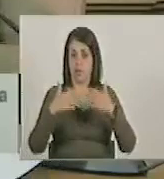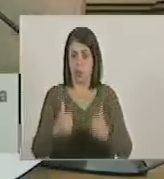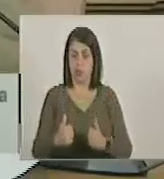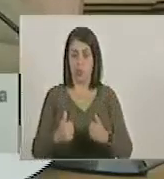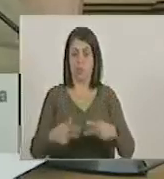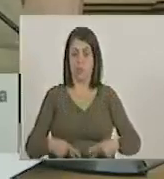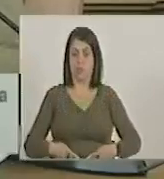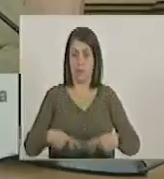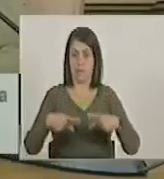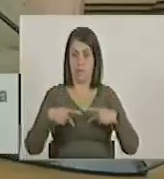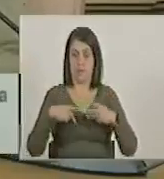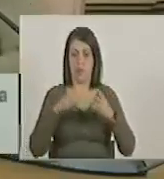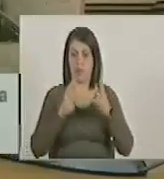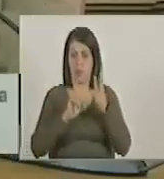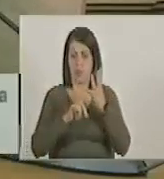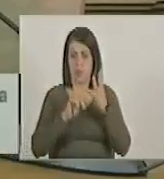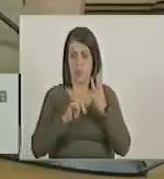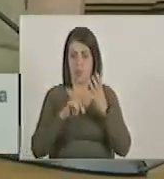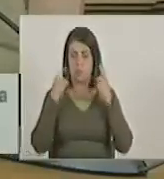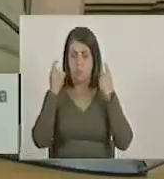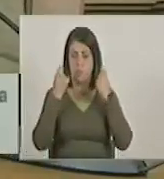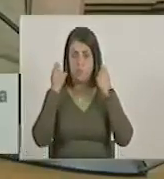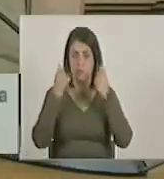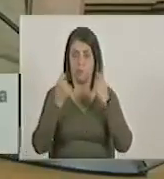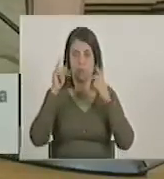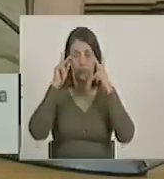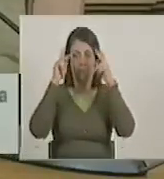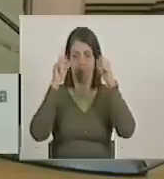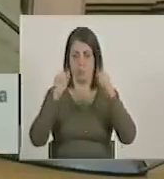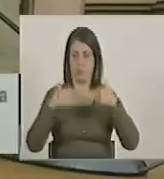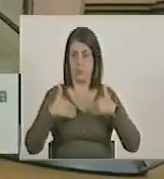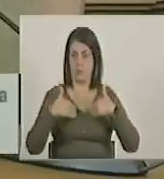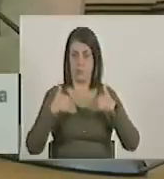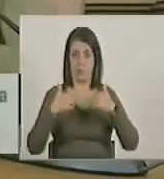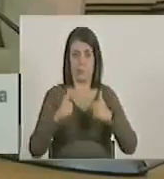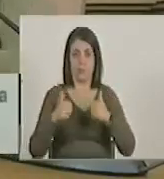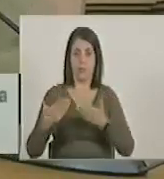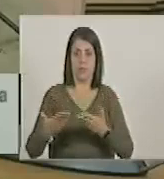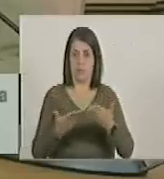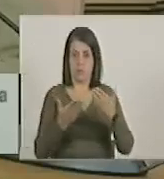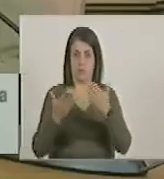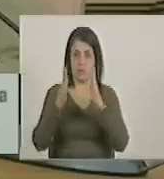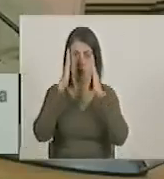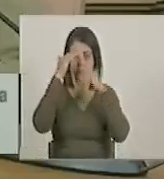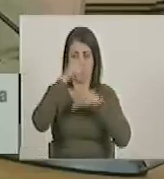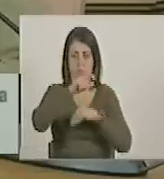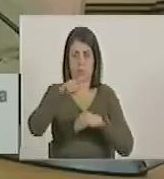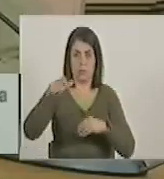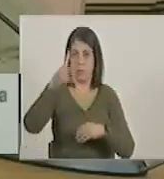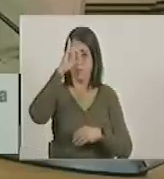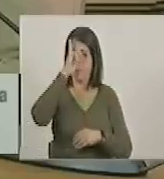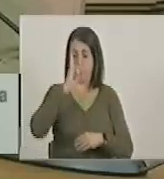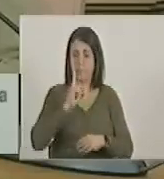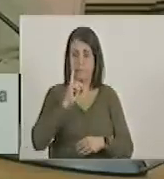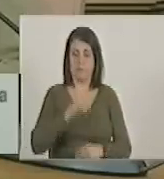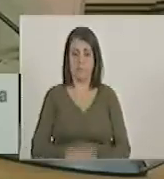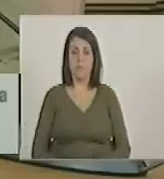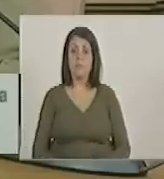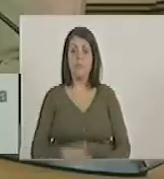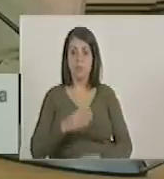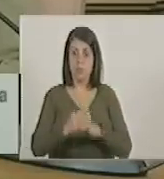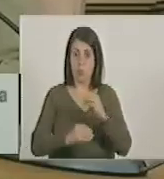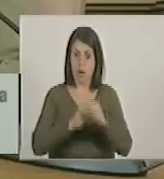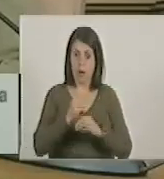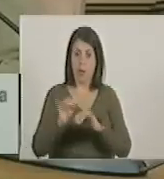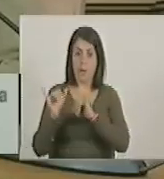de vida. 4. Propiciar que los profesionales de la salud que presten atención a las personas con discapacidad lo hagan